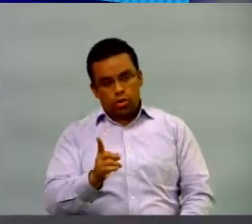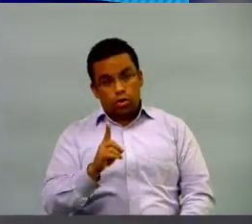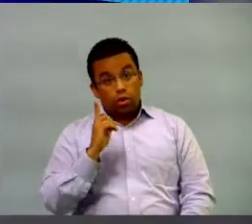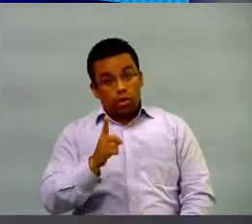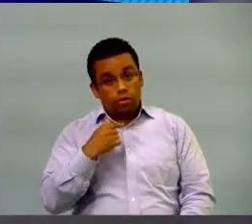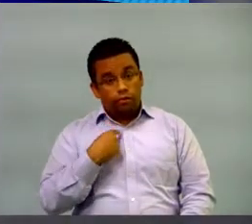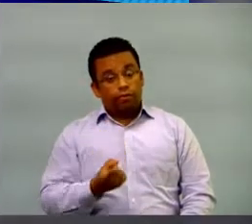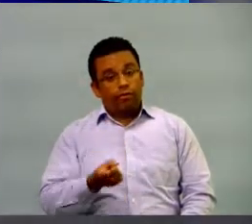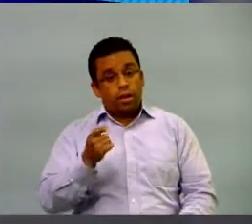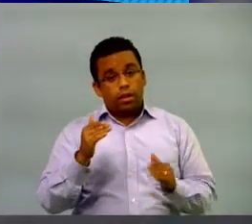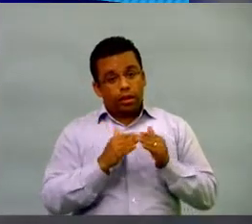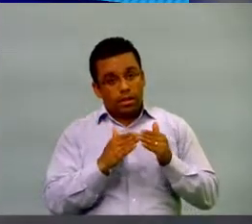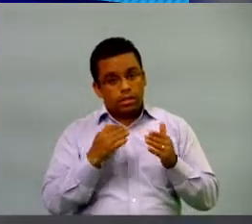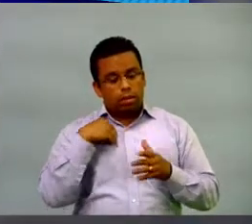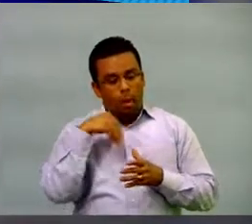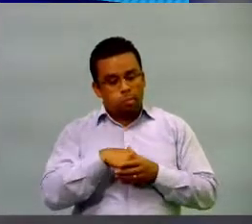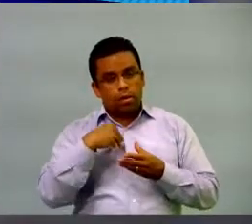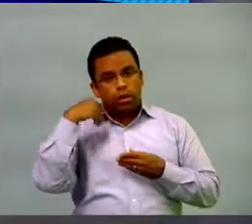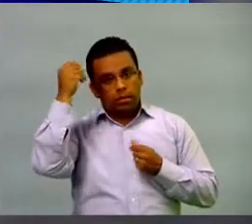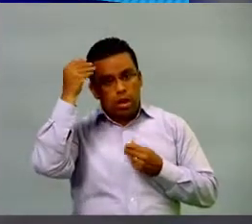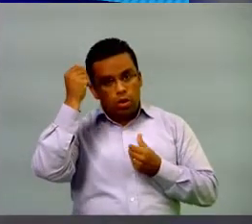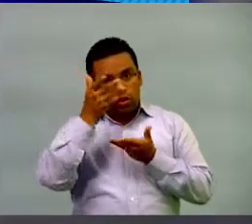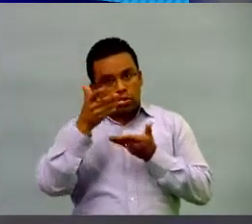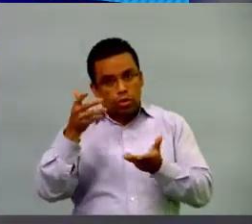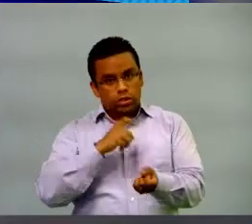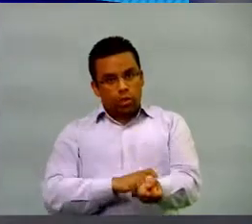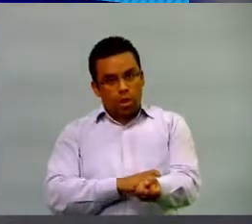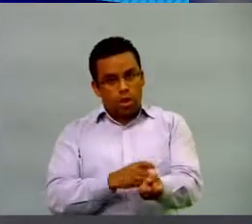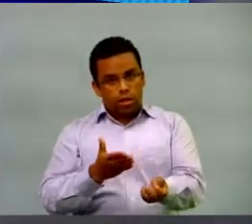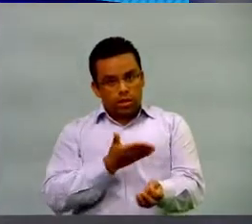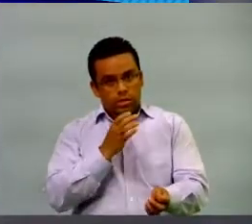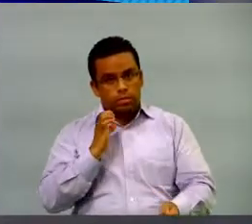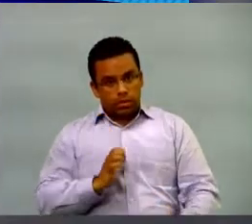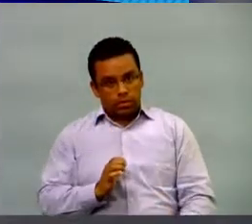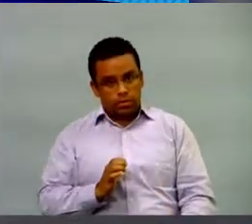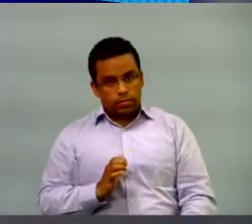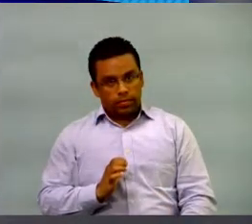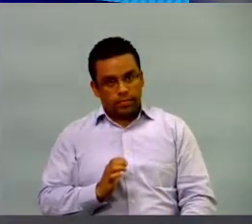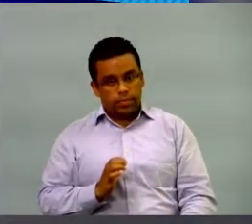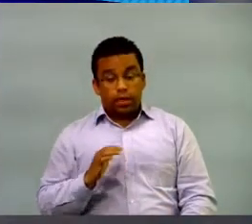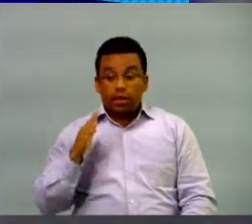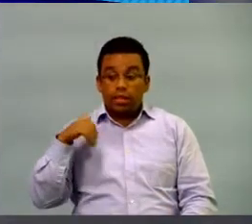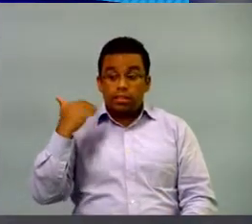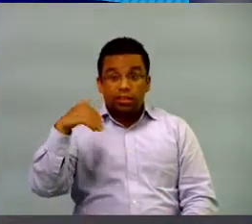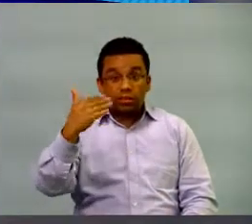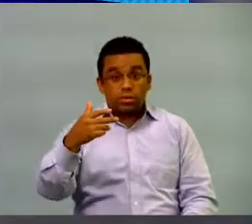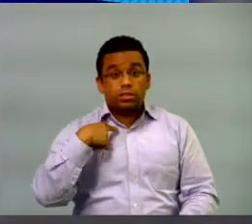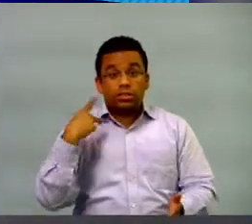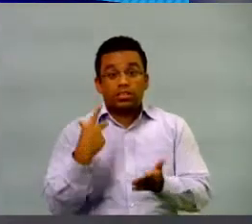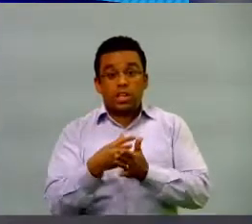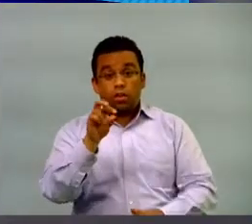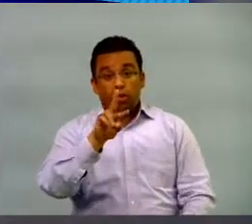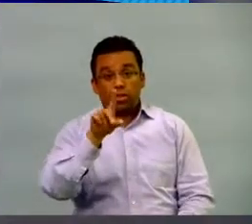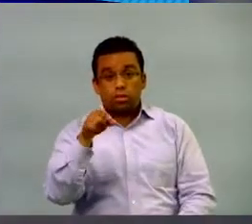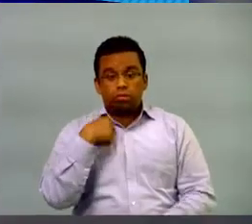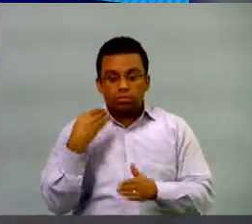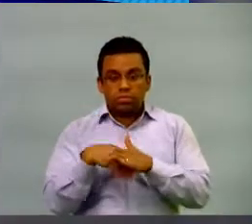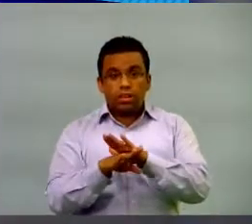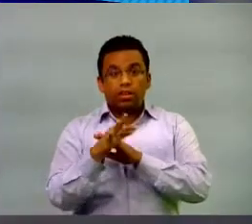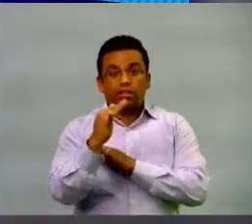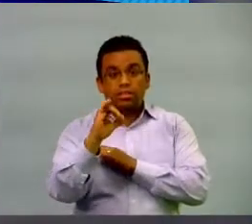las cualidades del carácter en las personas. El aprendizaje del siglo XXI cambió con la entrada de las TIC, el modelo, las